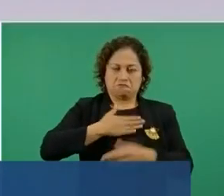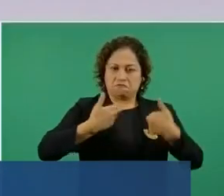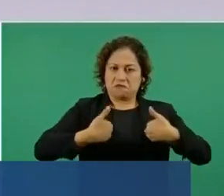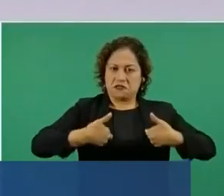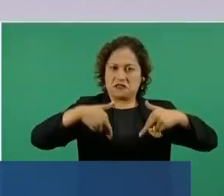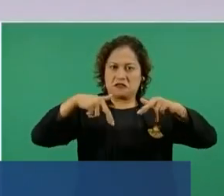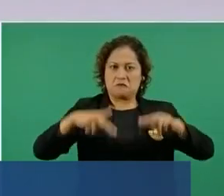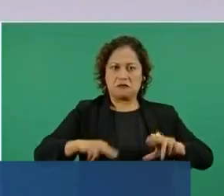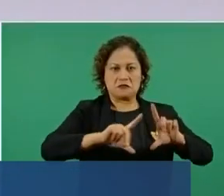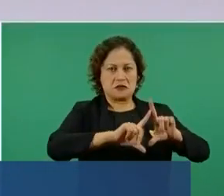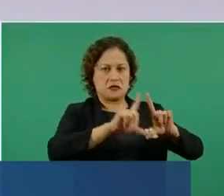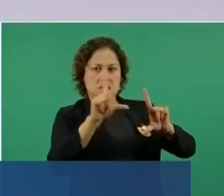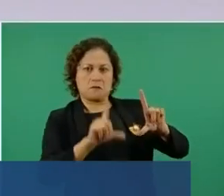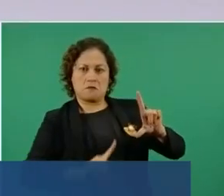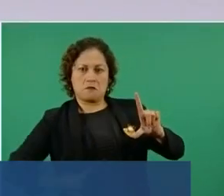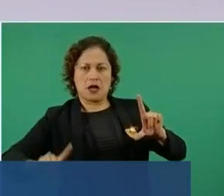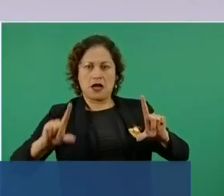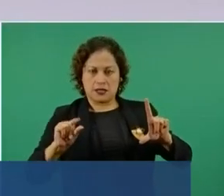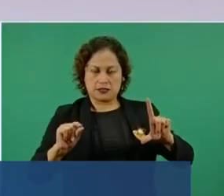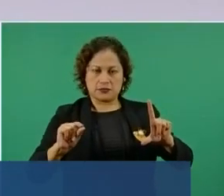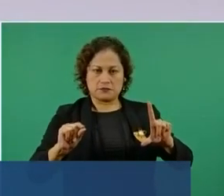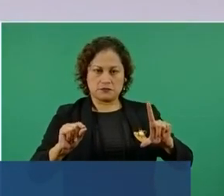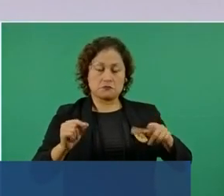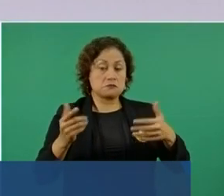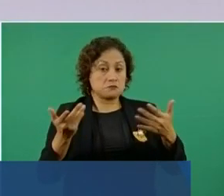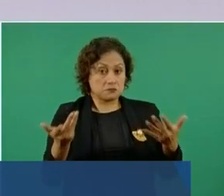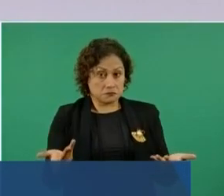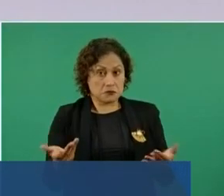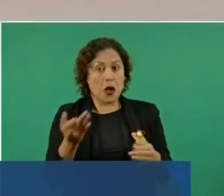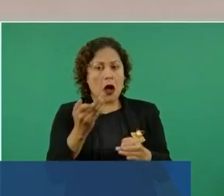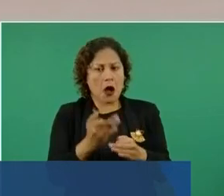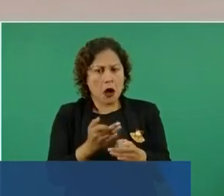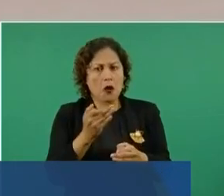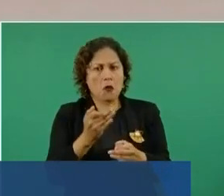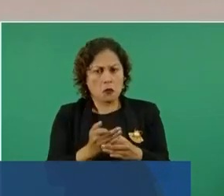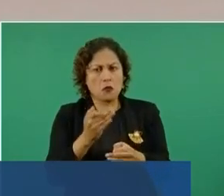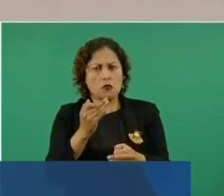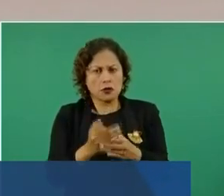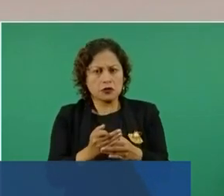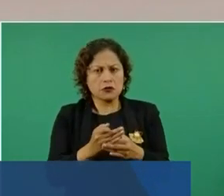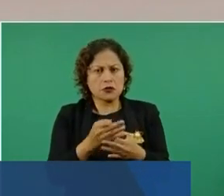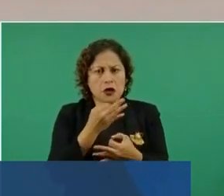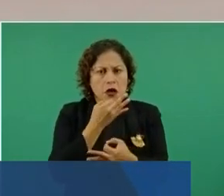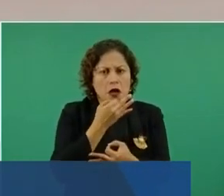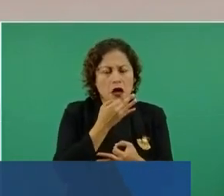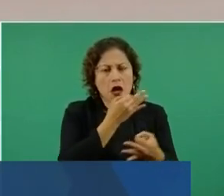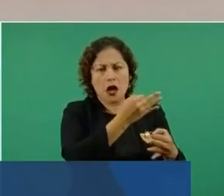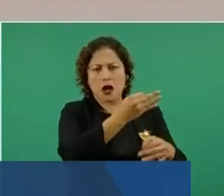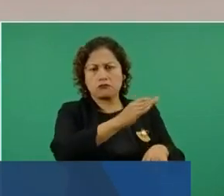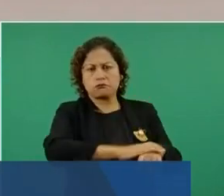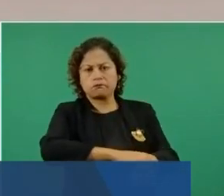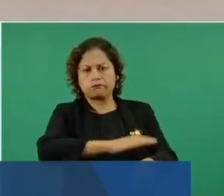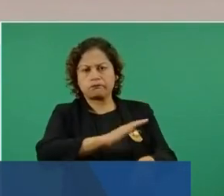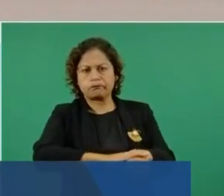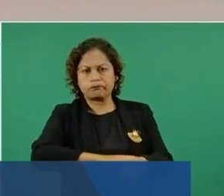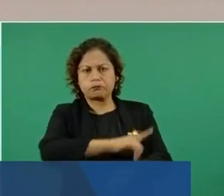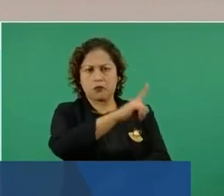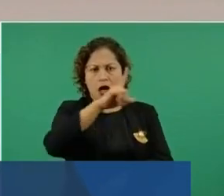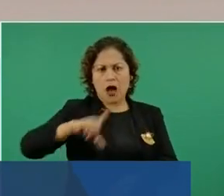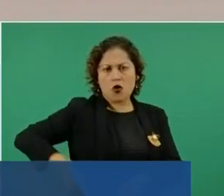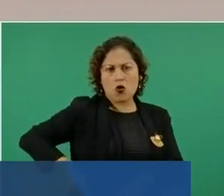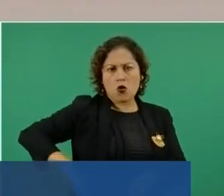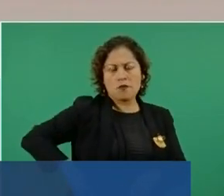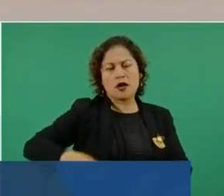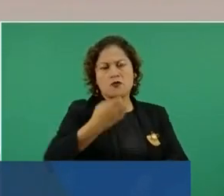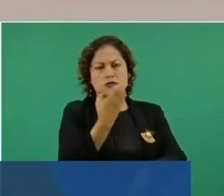la independencia de México. El error, a mi juicio, es hablar mal del gobierno estadounidense